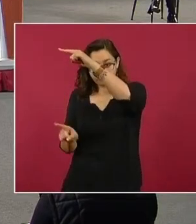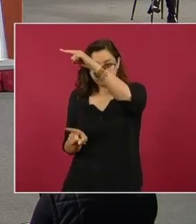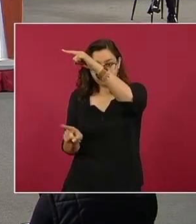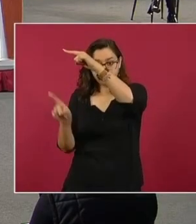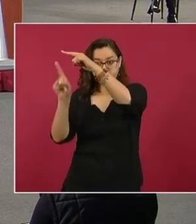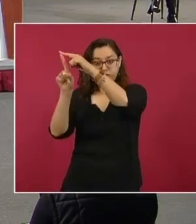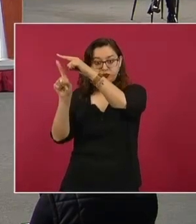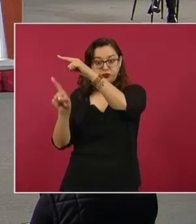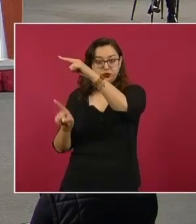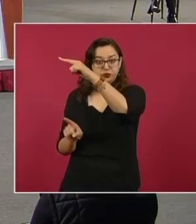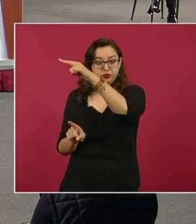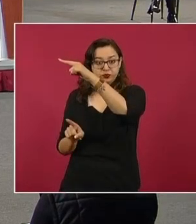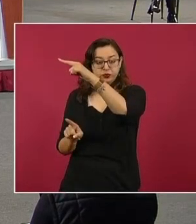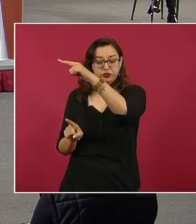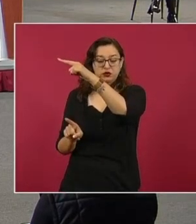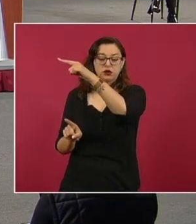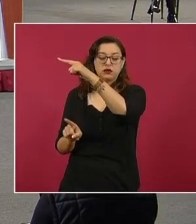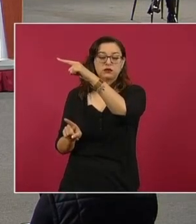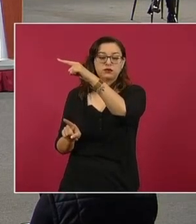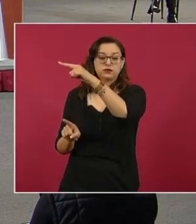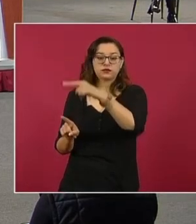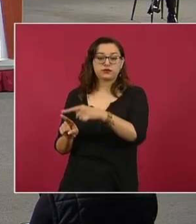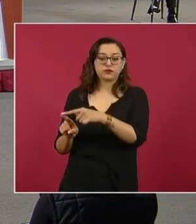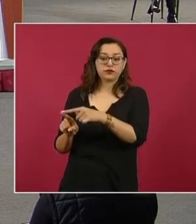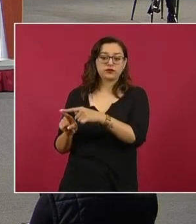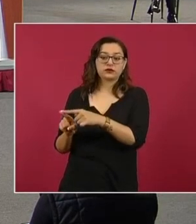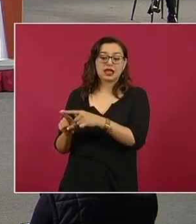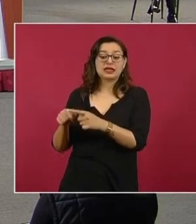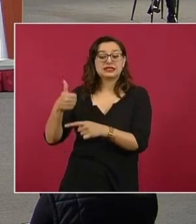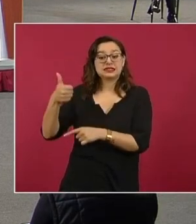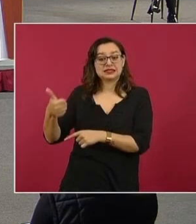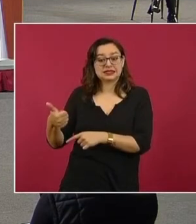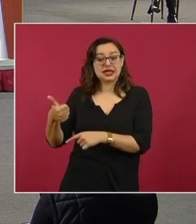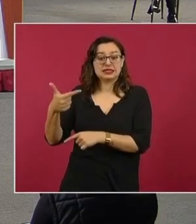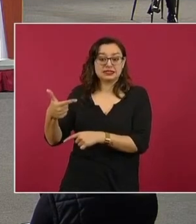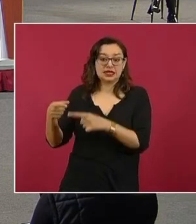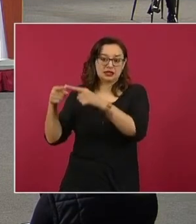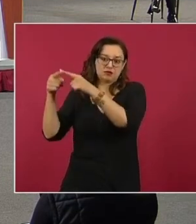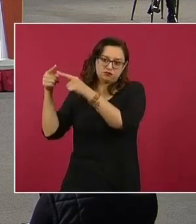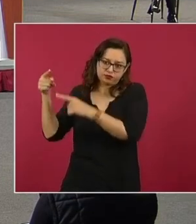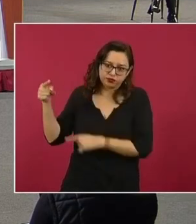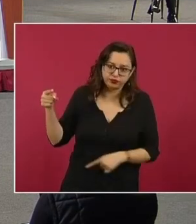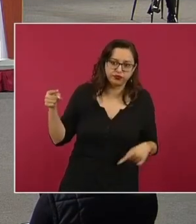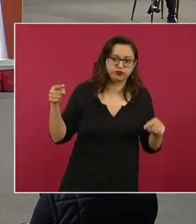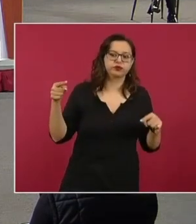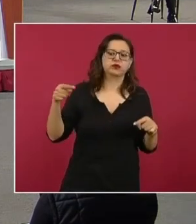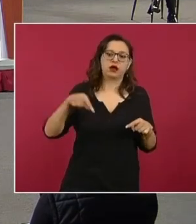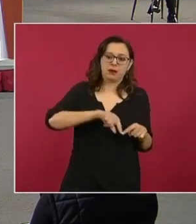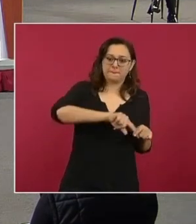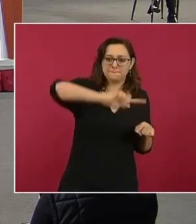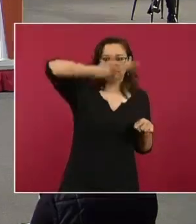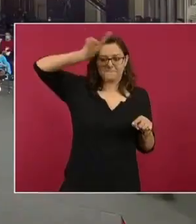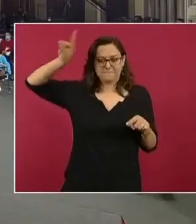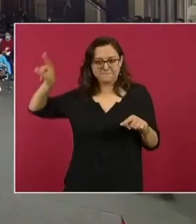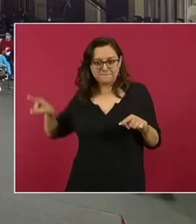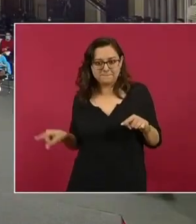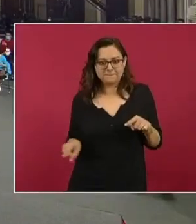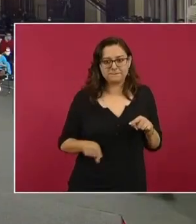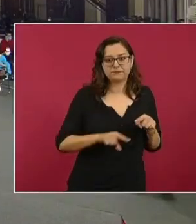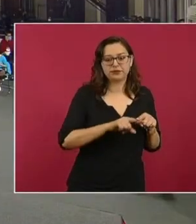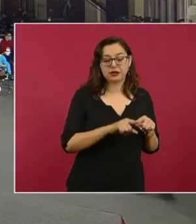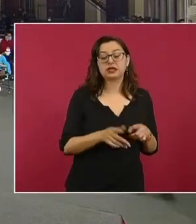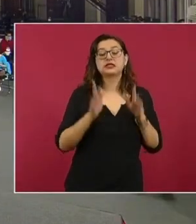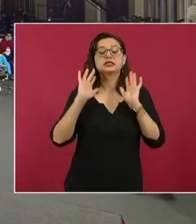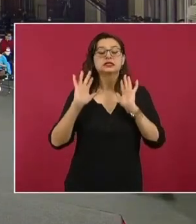de Cancún a Tulum, y el 6 y el 7. Entonces ya